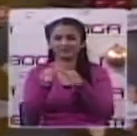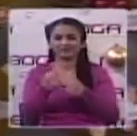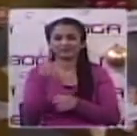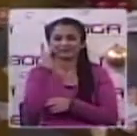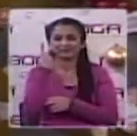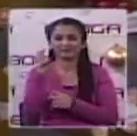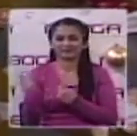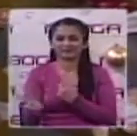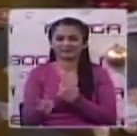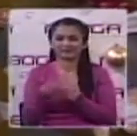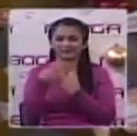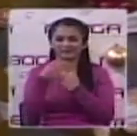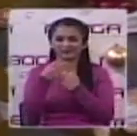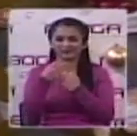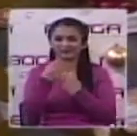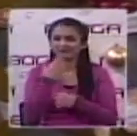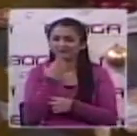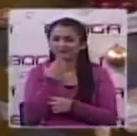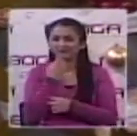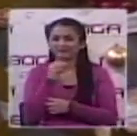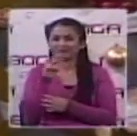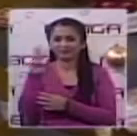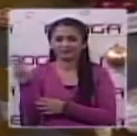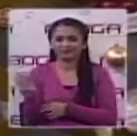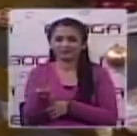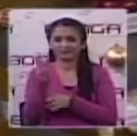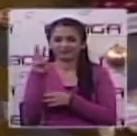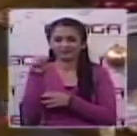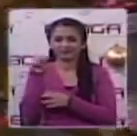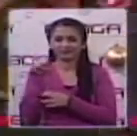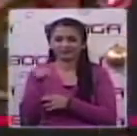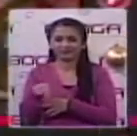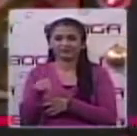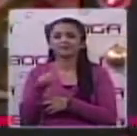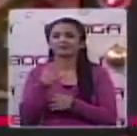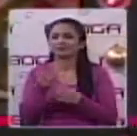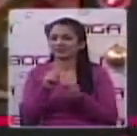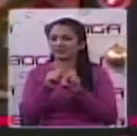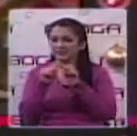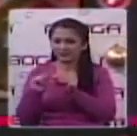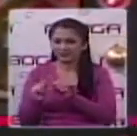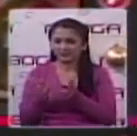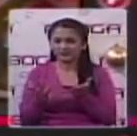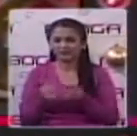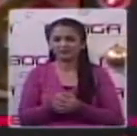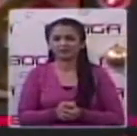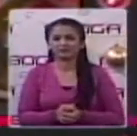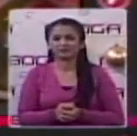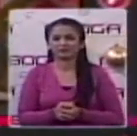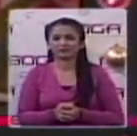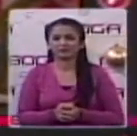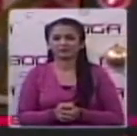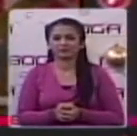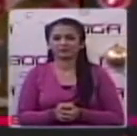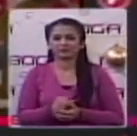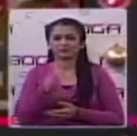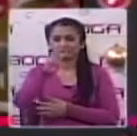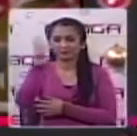página web. Ustedes podrán compartir nuestras notas a través del Facebook y YouTube. Se las recuerdo, nuestra página es